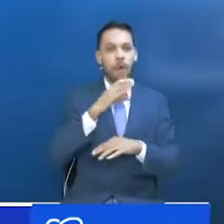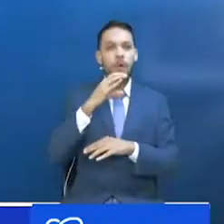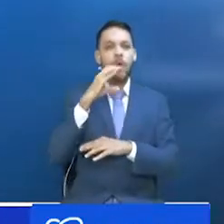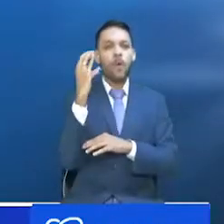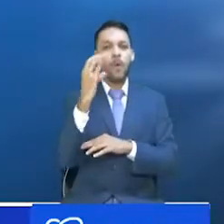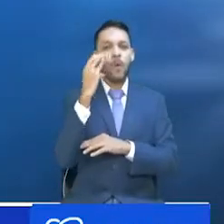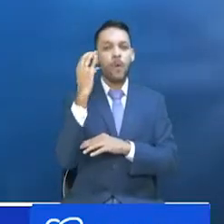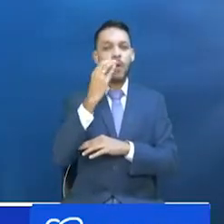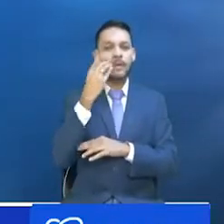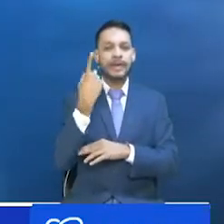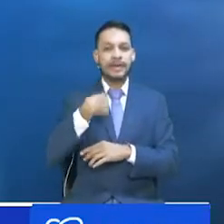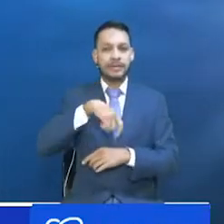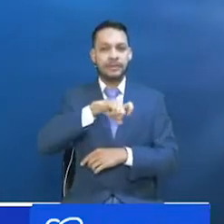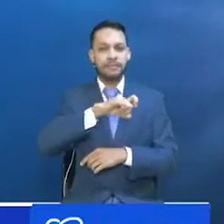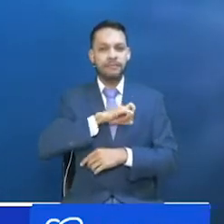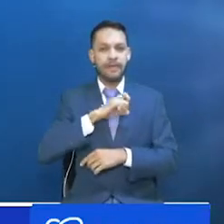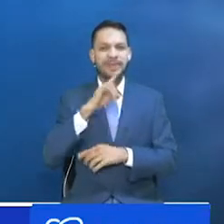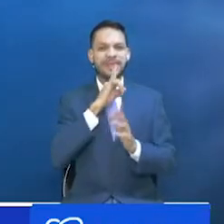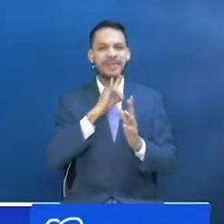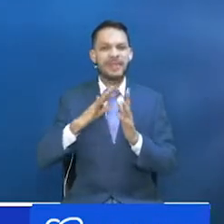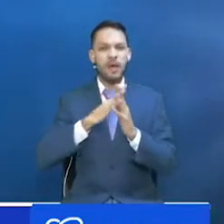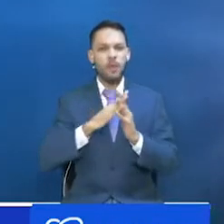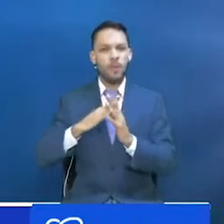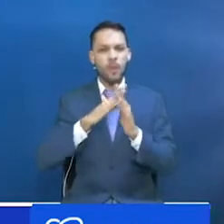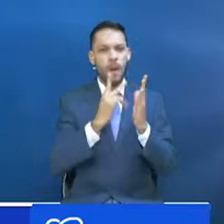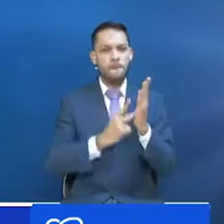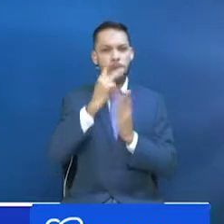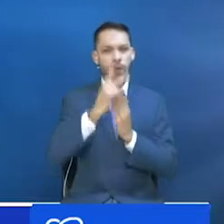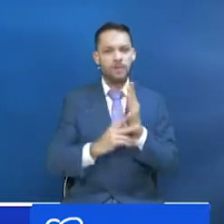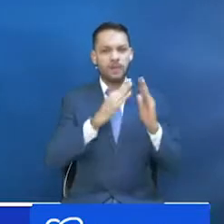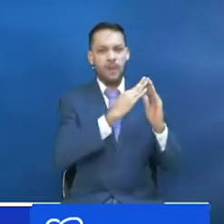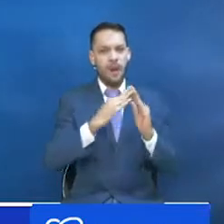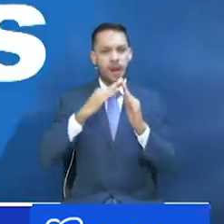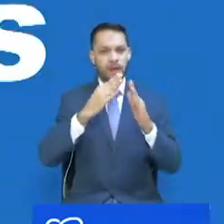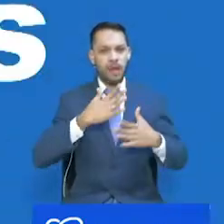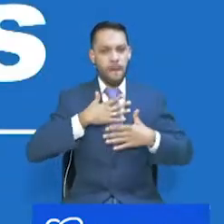fueron presuntamente estafados a través del proyecto inmobiliario